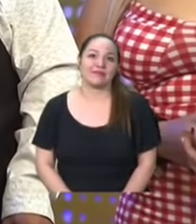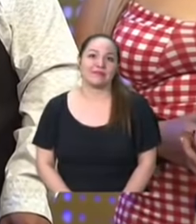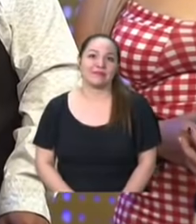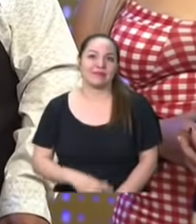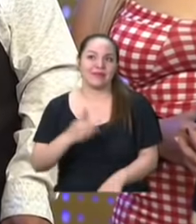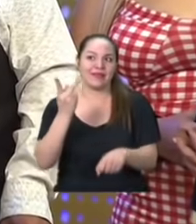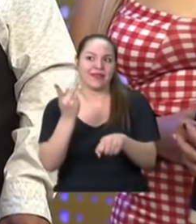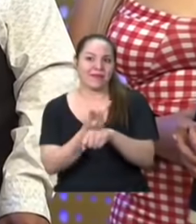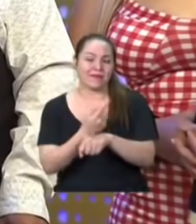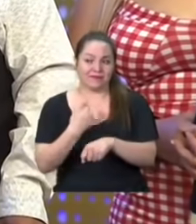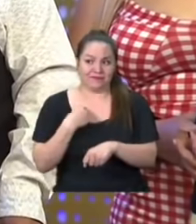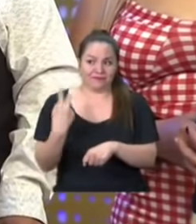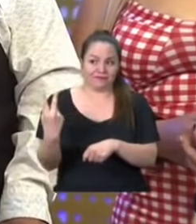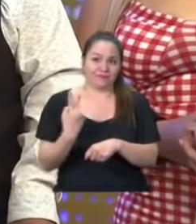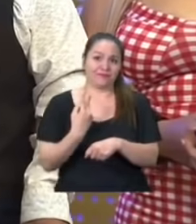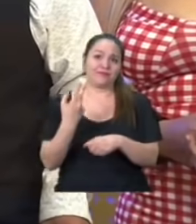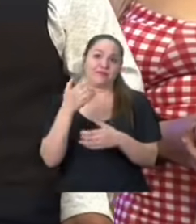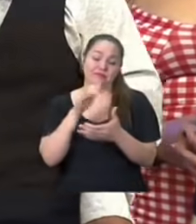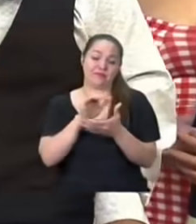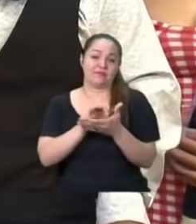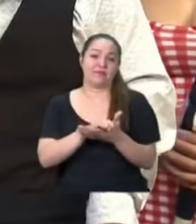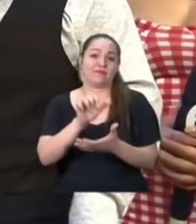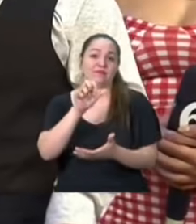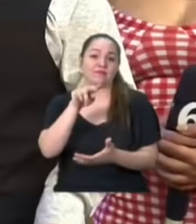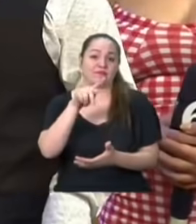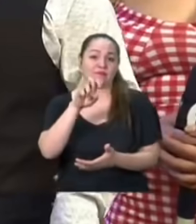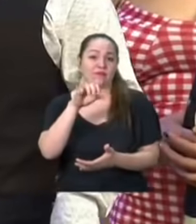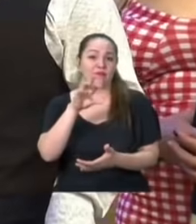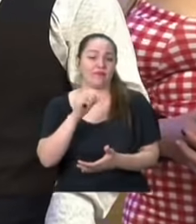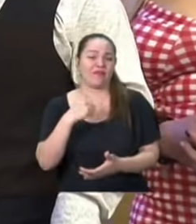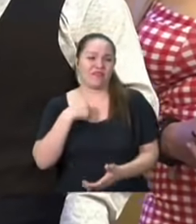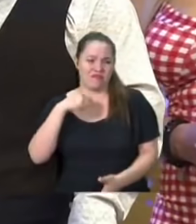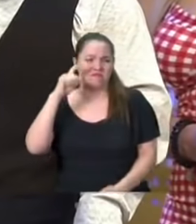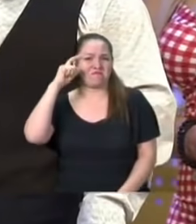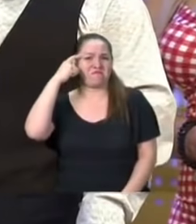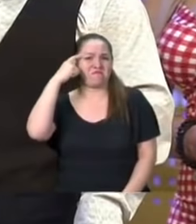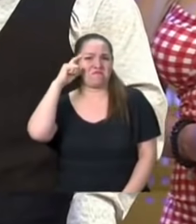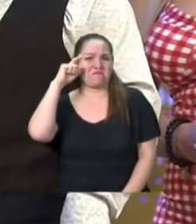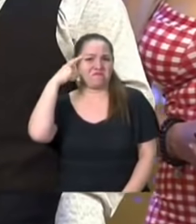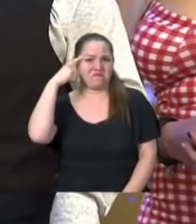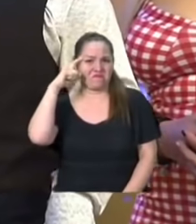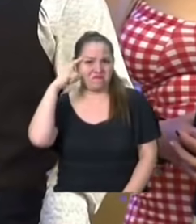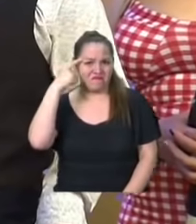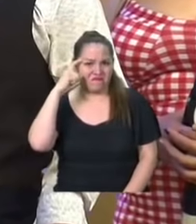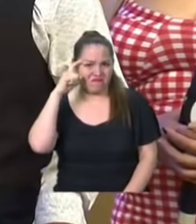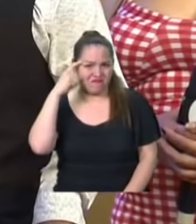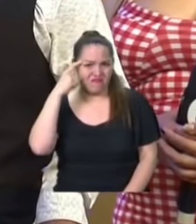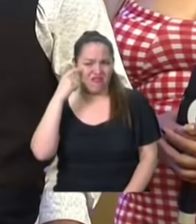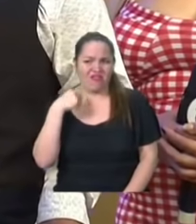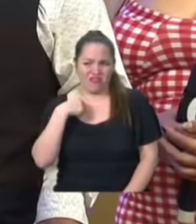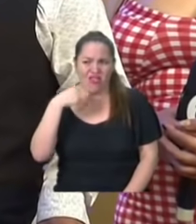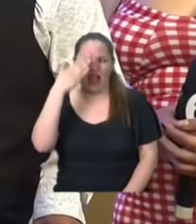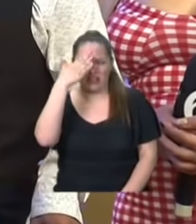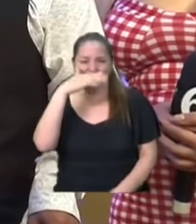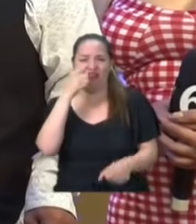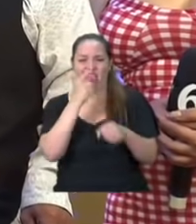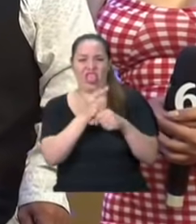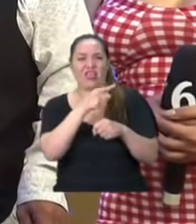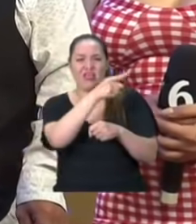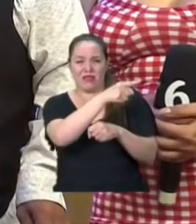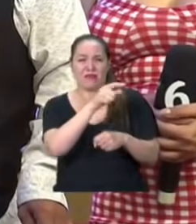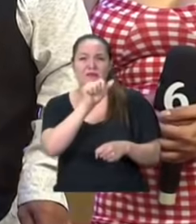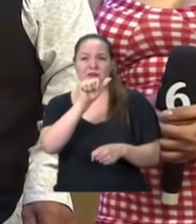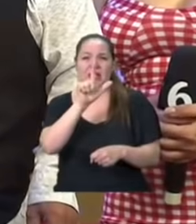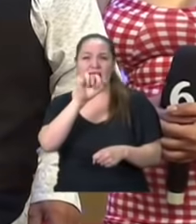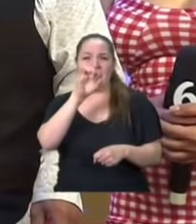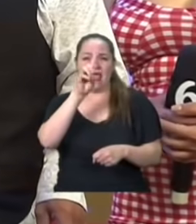esposa de Antonio y estoy muy molesta porque supe que tuvo un romance con Aleida. Y